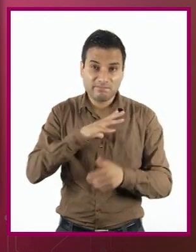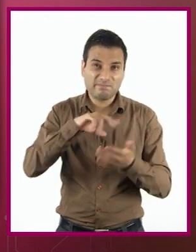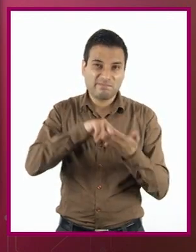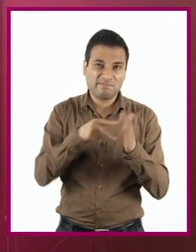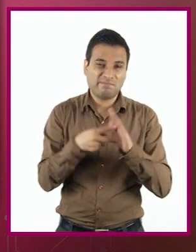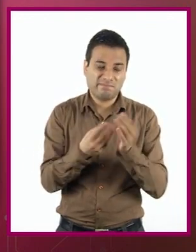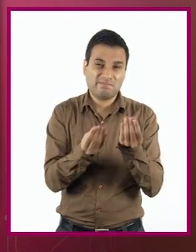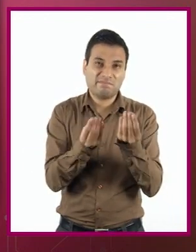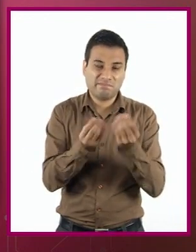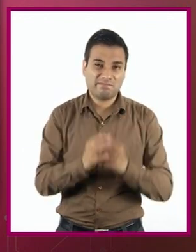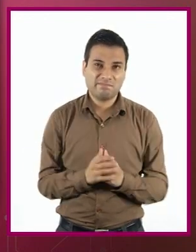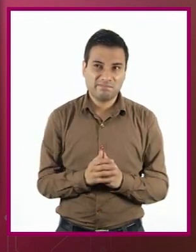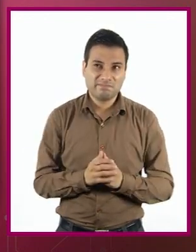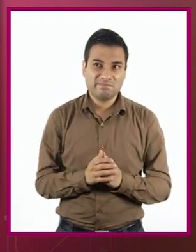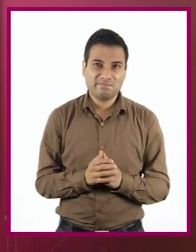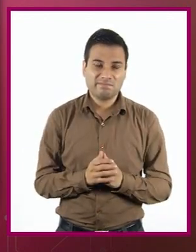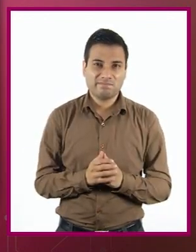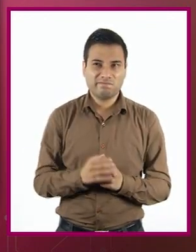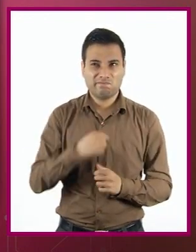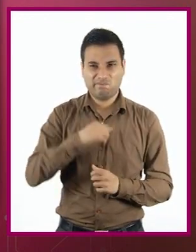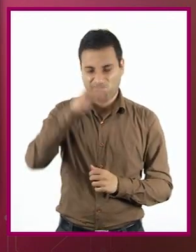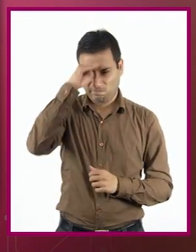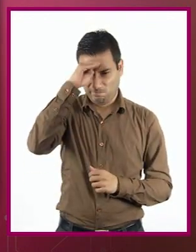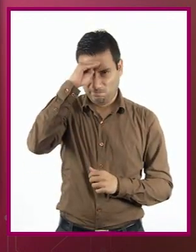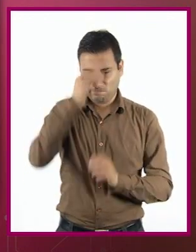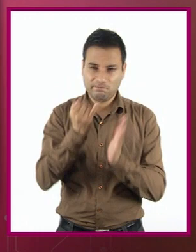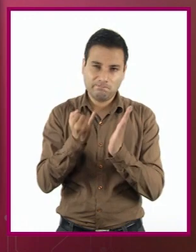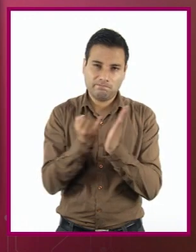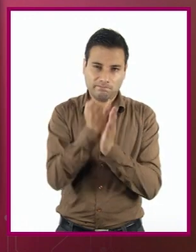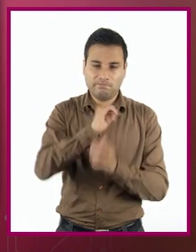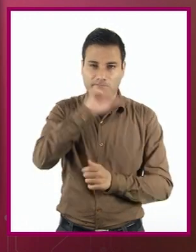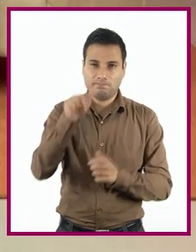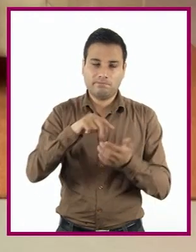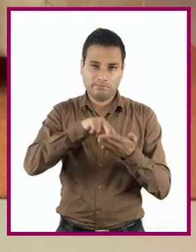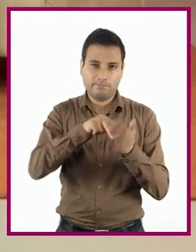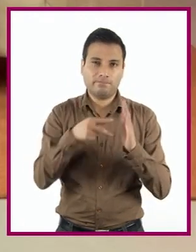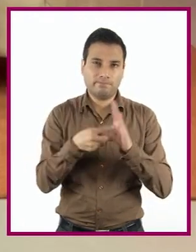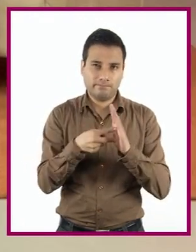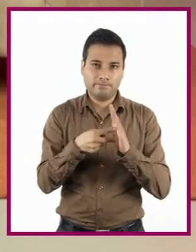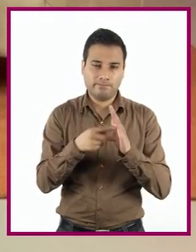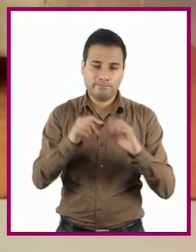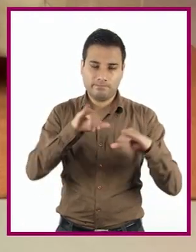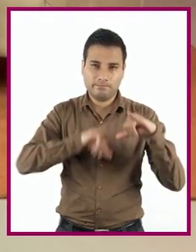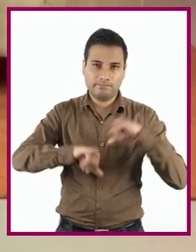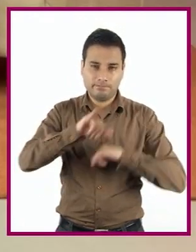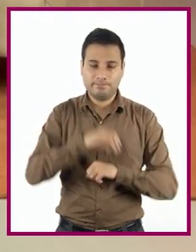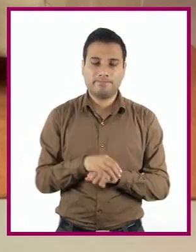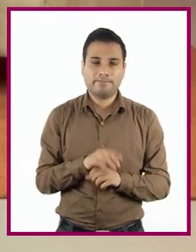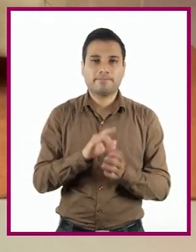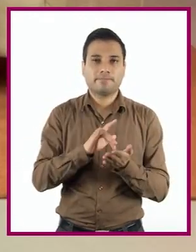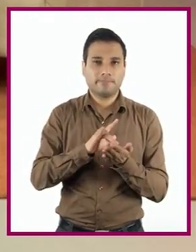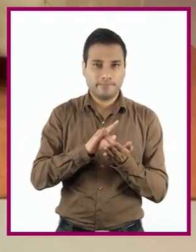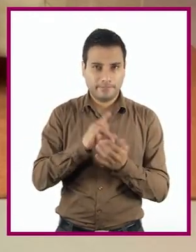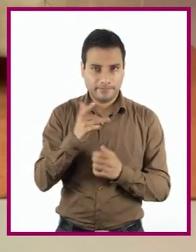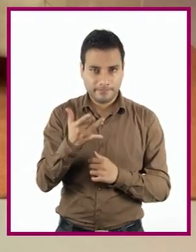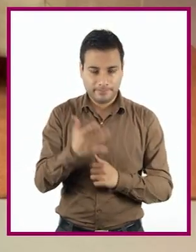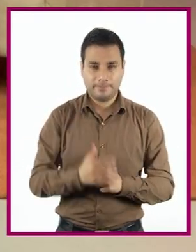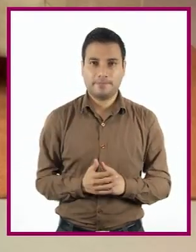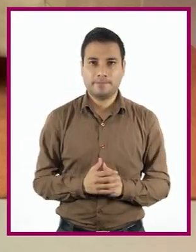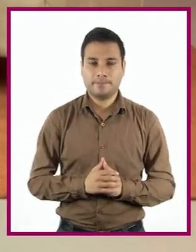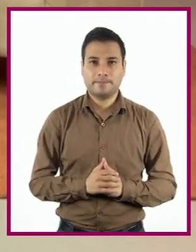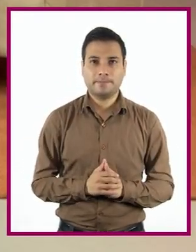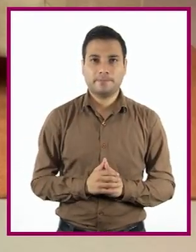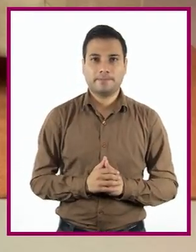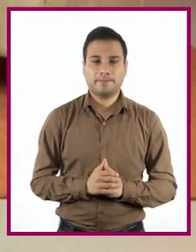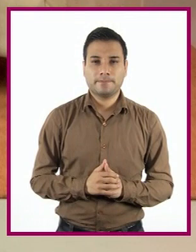ingeniera, y pues ahí creo que decidí estudiar ingeniería química. Muchas gracias, doctora.